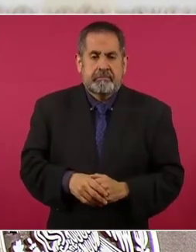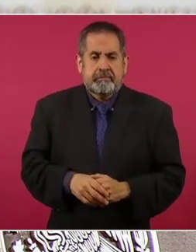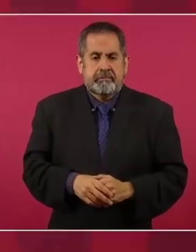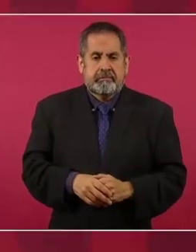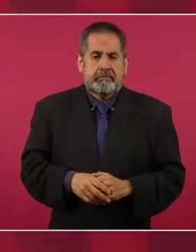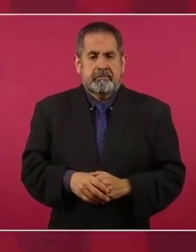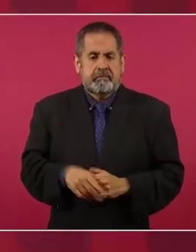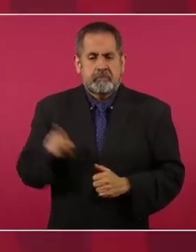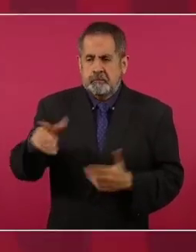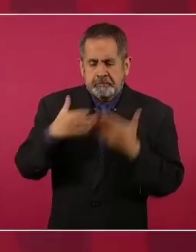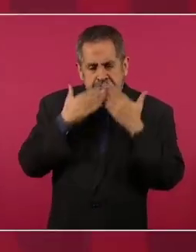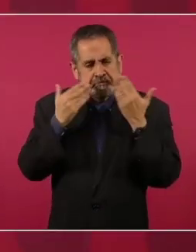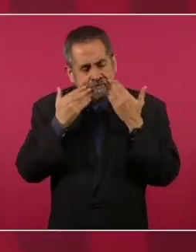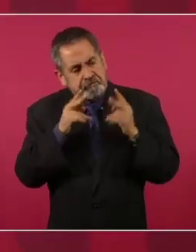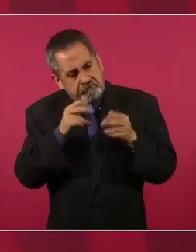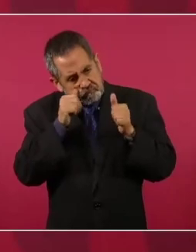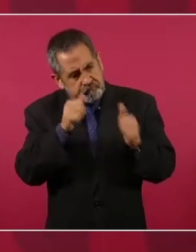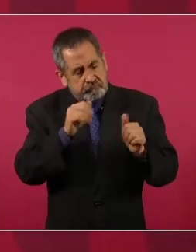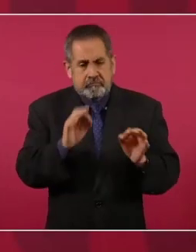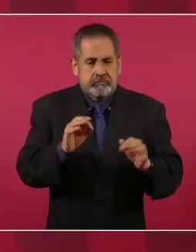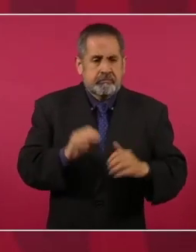Es amable,